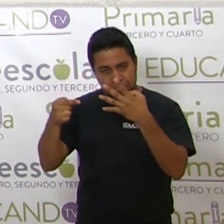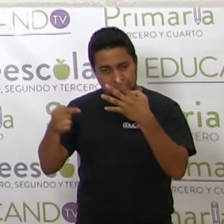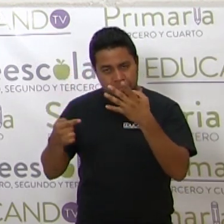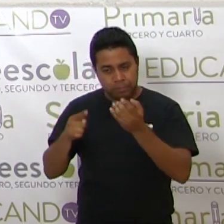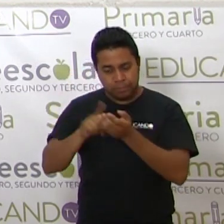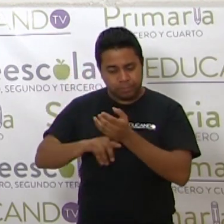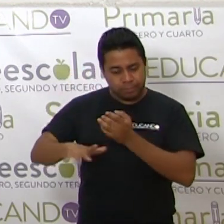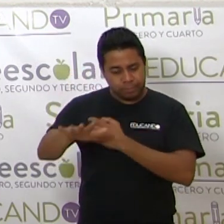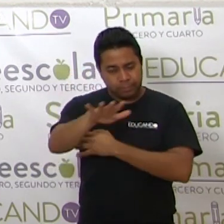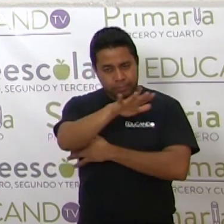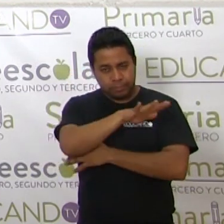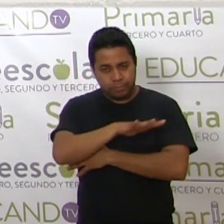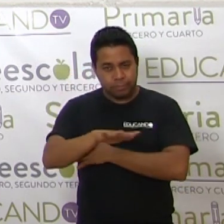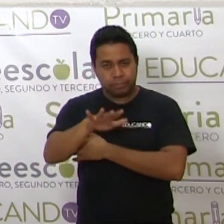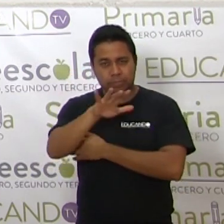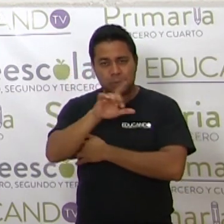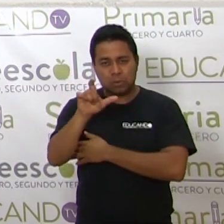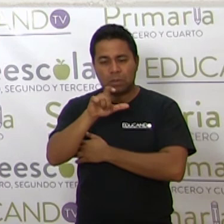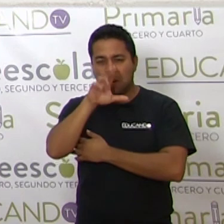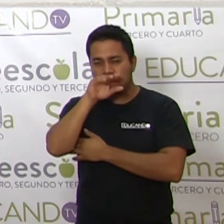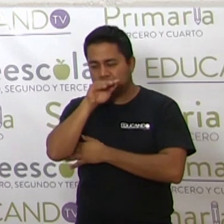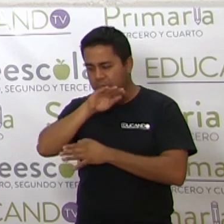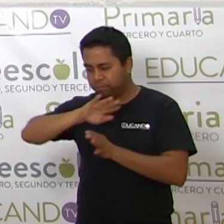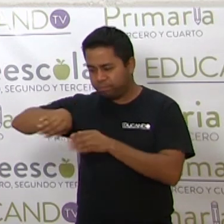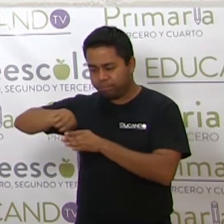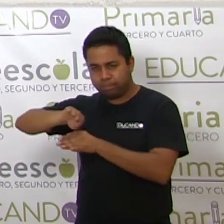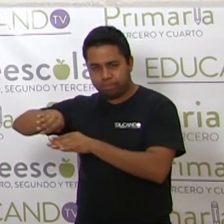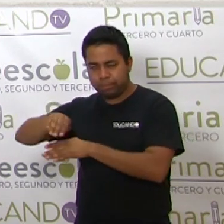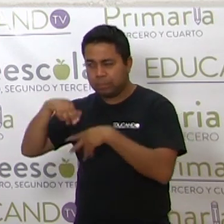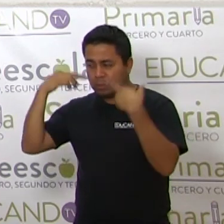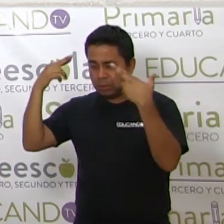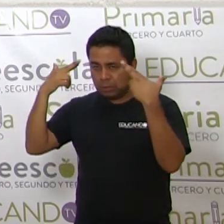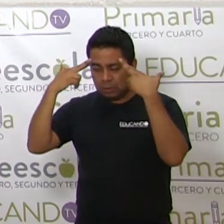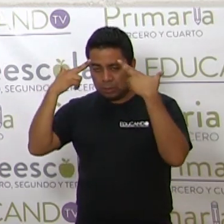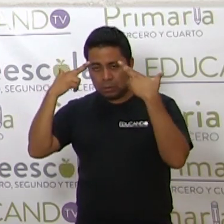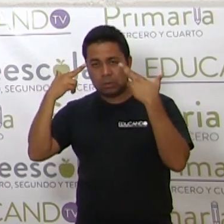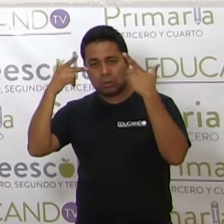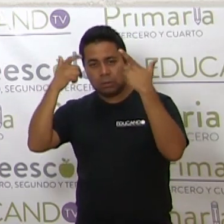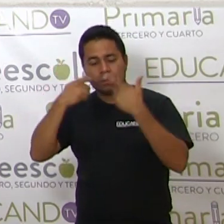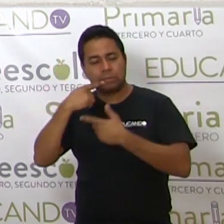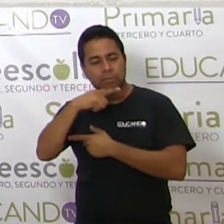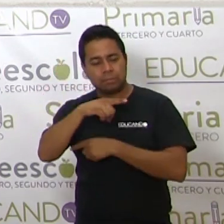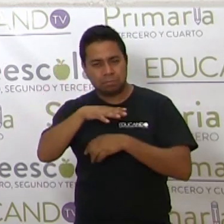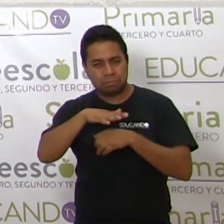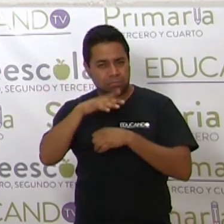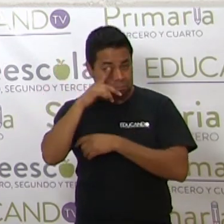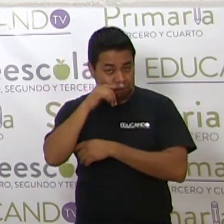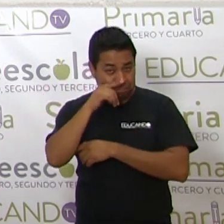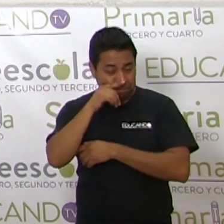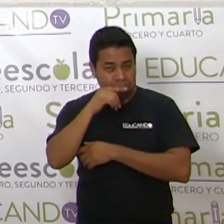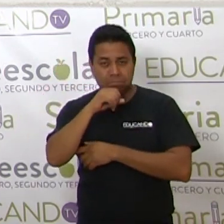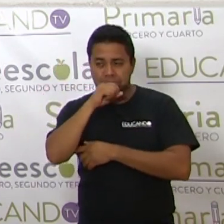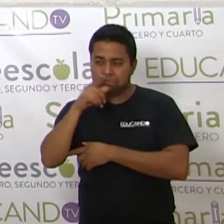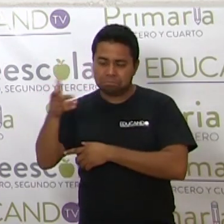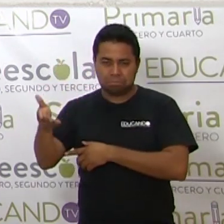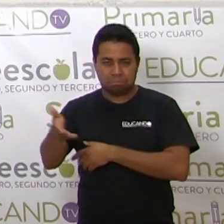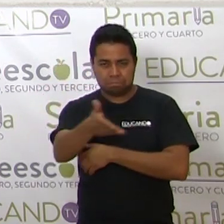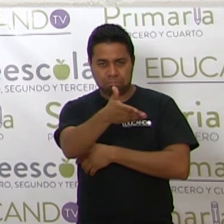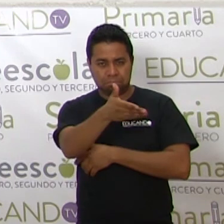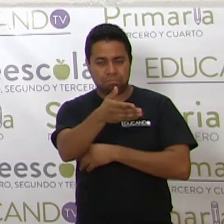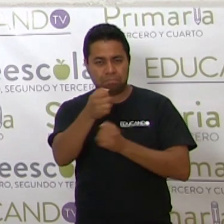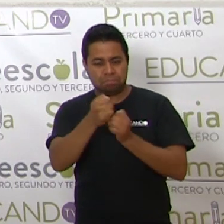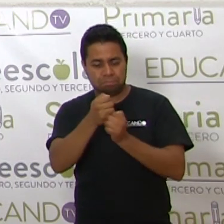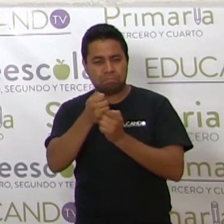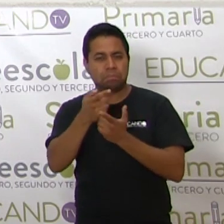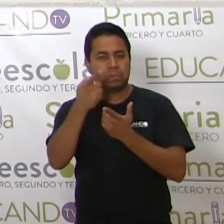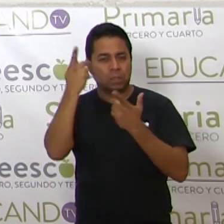prado mientras guardaban las hojas el viejo rey ordenó a coralillo que al día siguiente saliera también con la pastora al prado